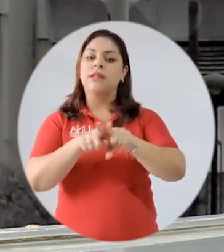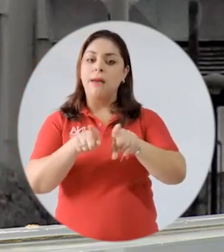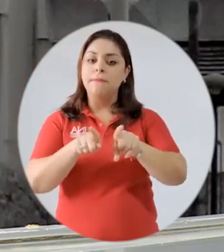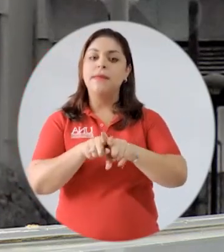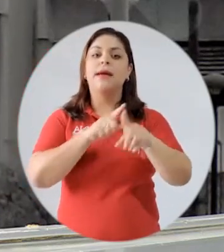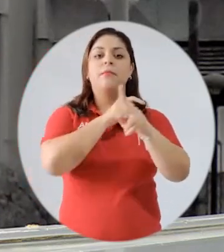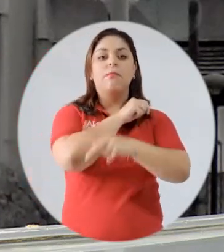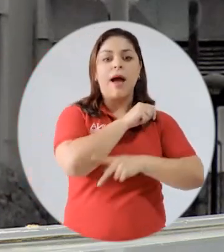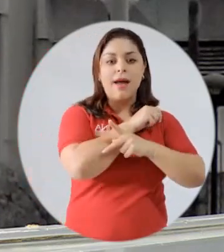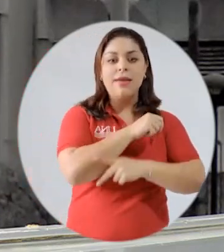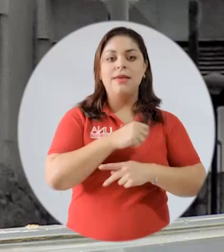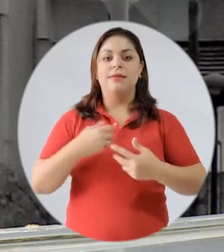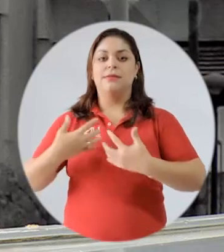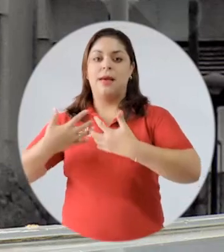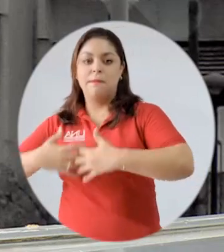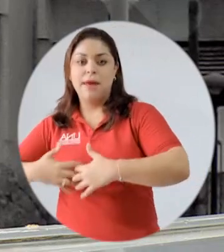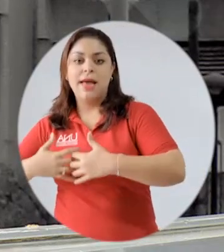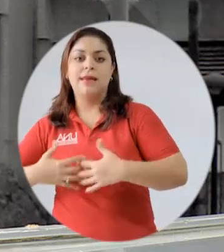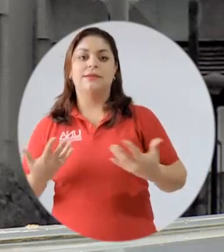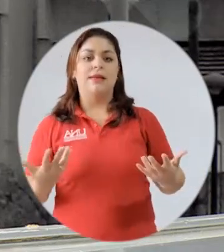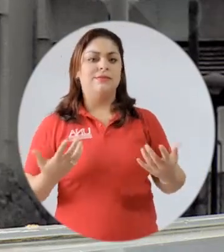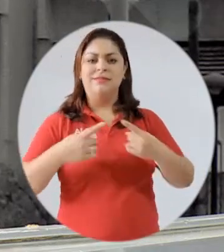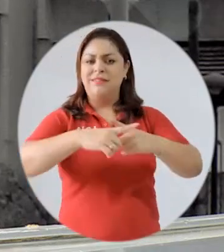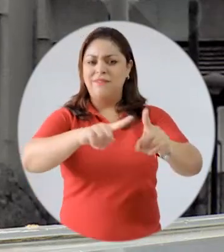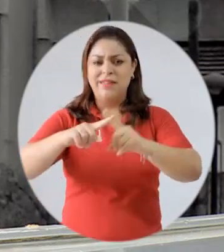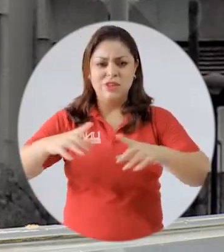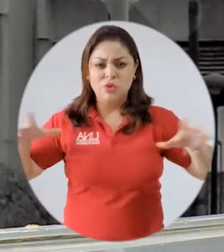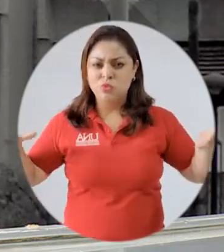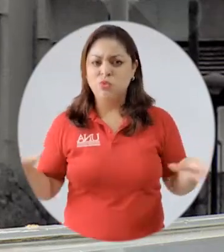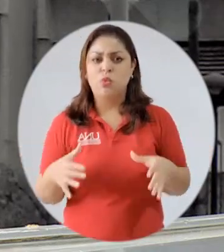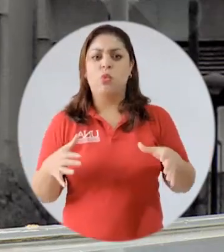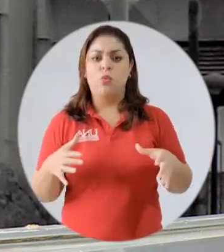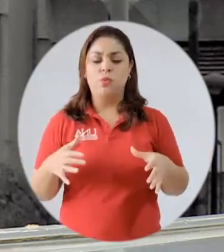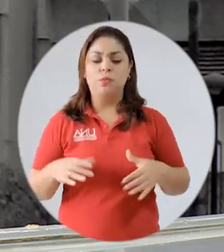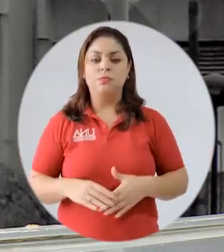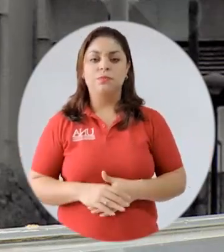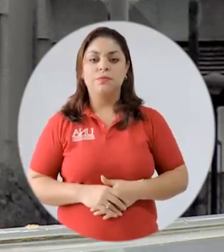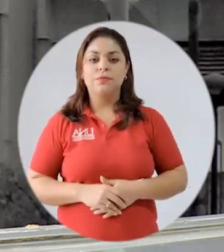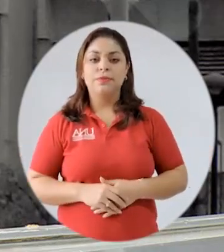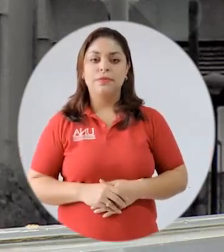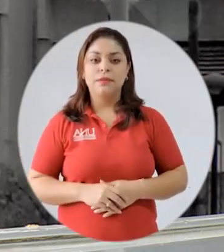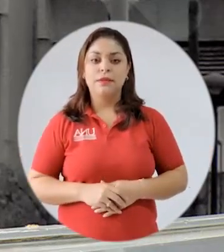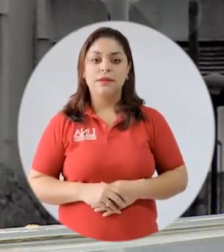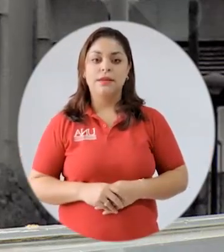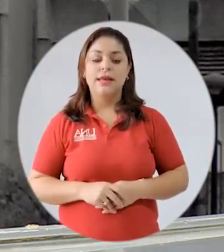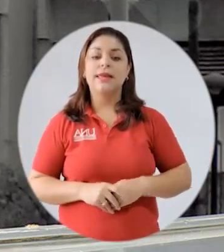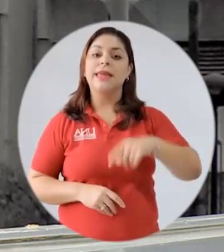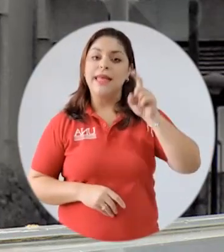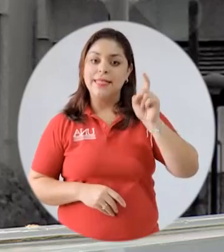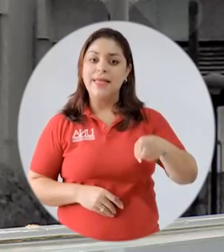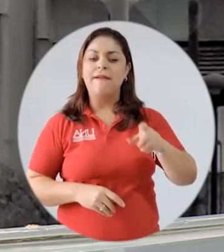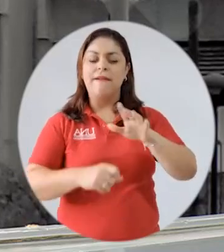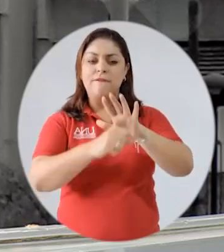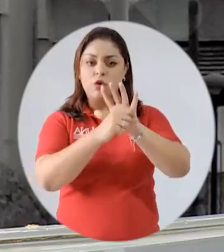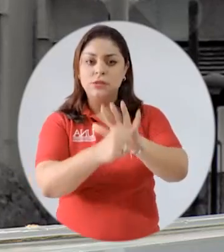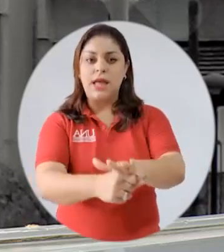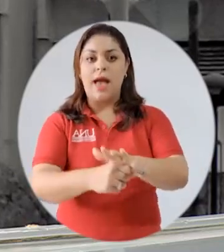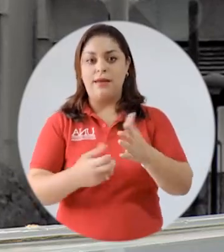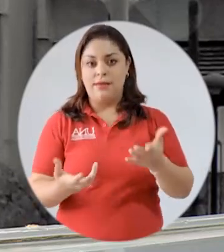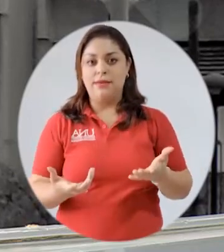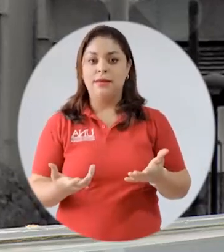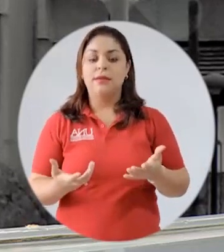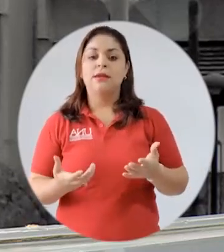estas políticas públicas. Están enfocadas en 3 áreas: el combate a la violencia, la autonomía económica, pero no puede haber autonomía económica de las mujeres si no hay un sistema